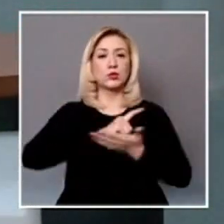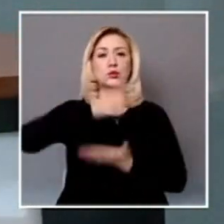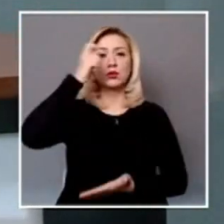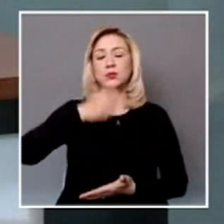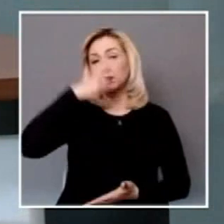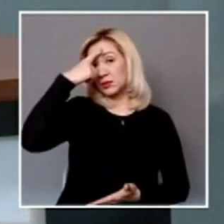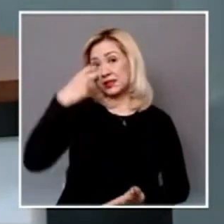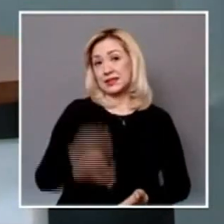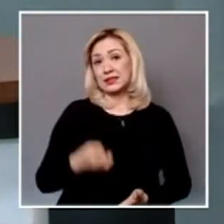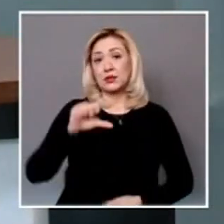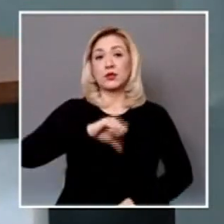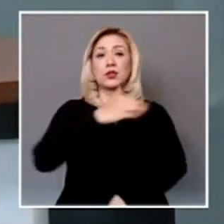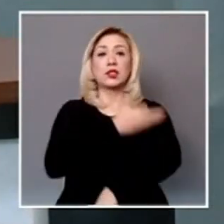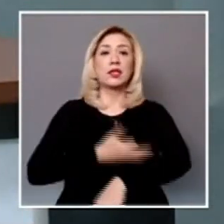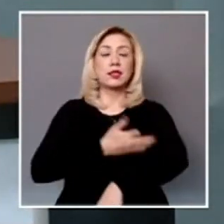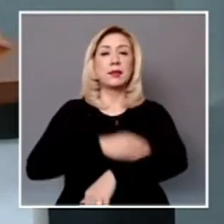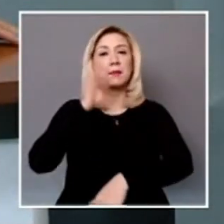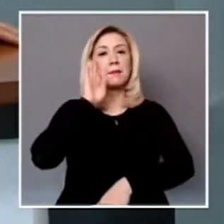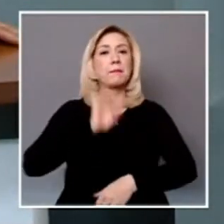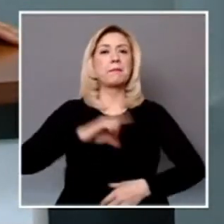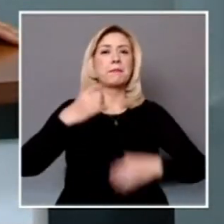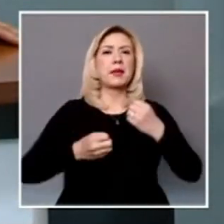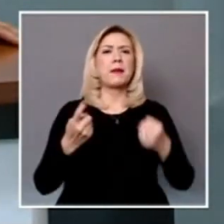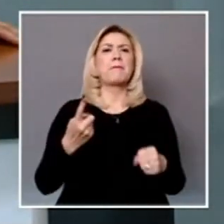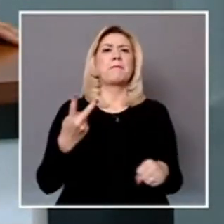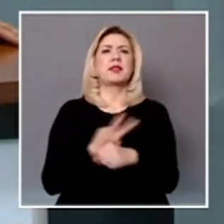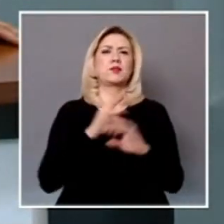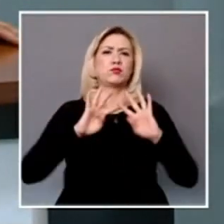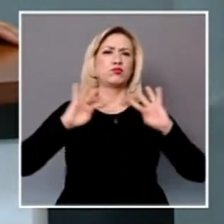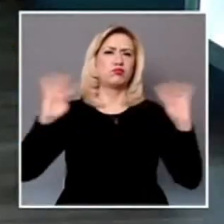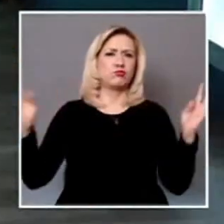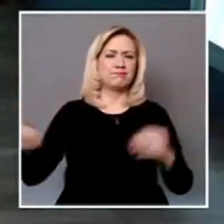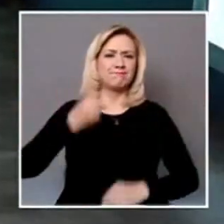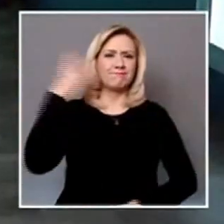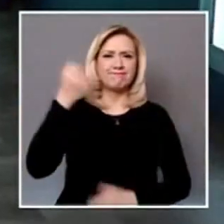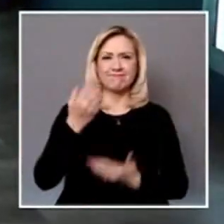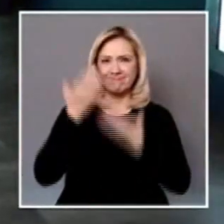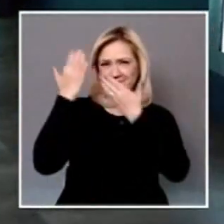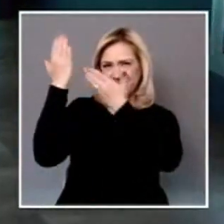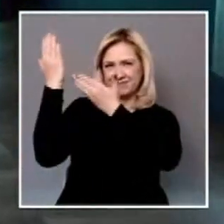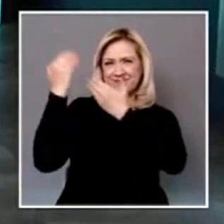las y los ministros en sesión del Pleno. Adelante, Mario, te escuchamos.